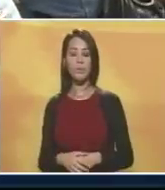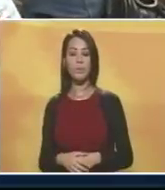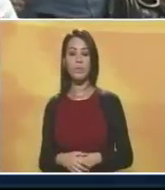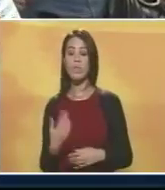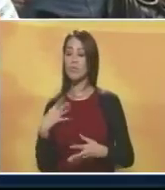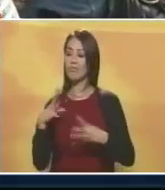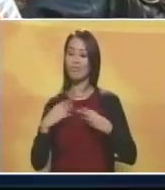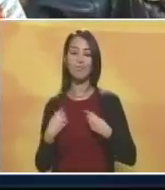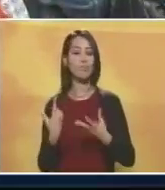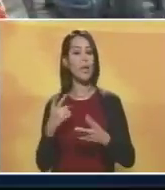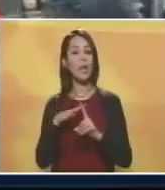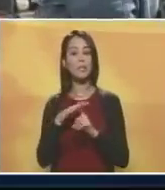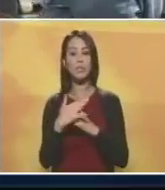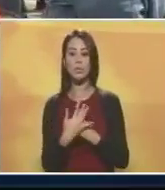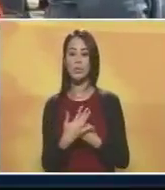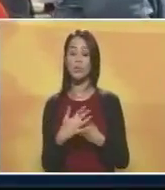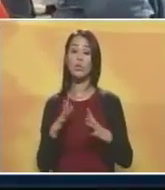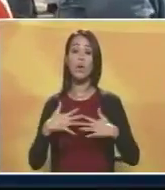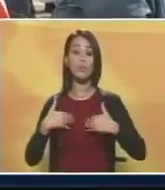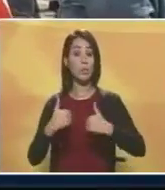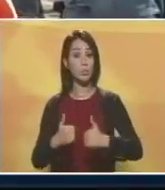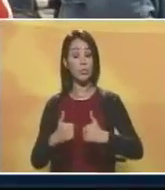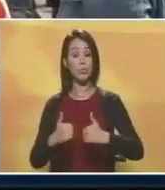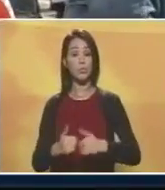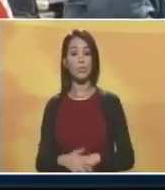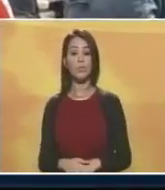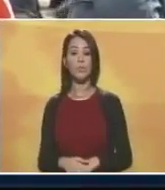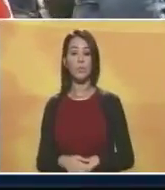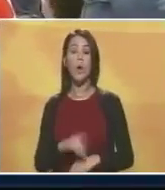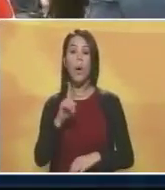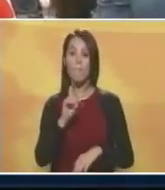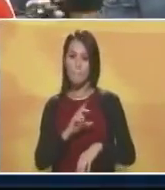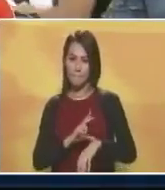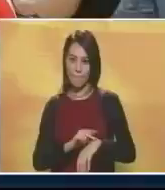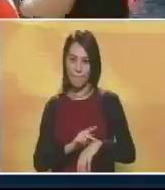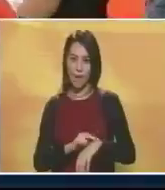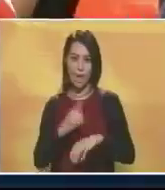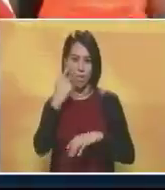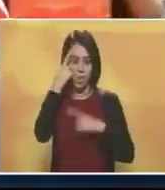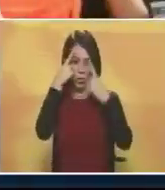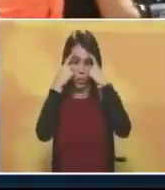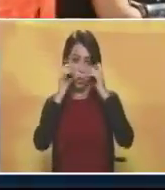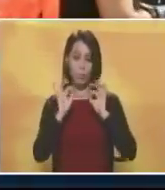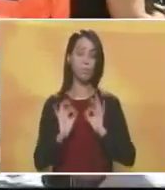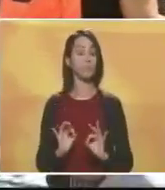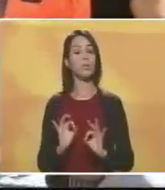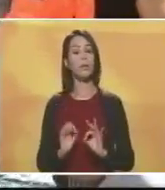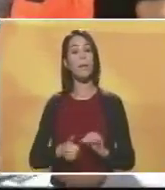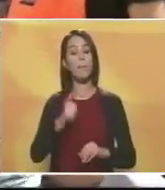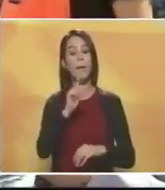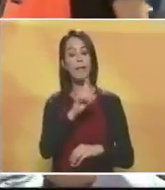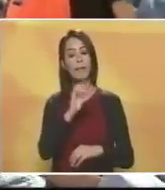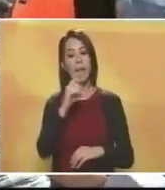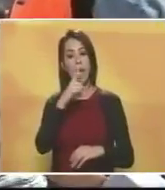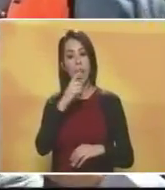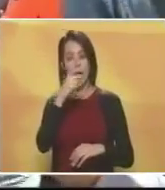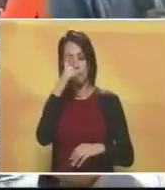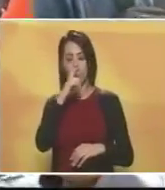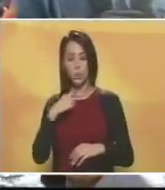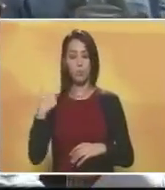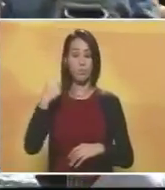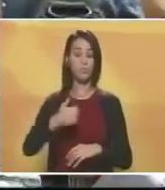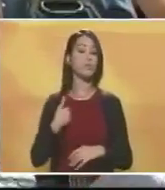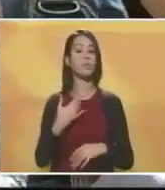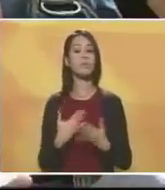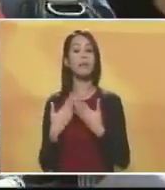la crisis existente en el sector salud. Manifestó que un médico con especialización y más de 10 años de estudio puede ganar